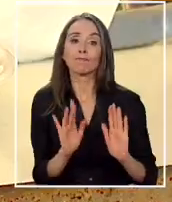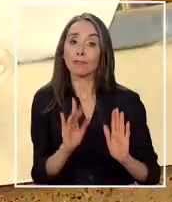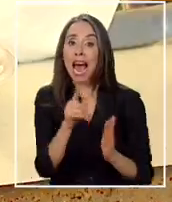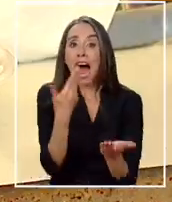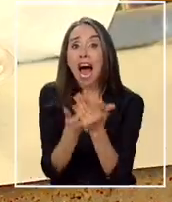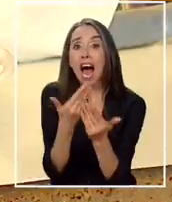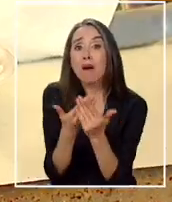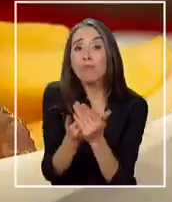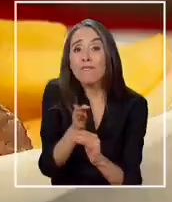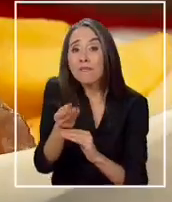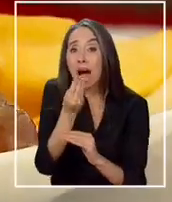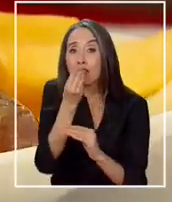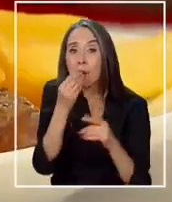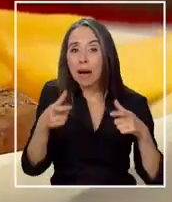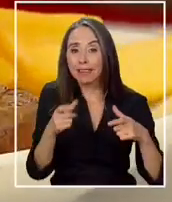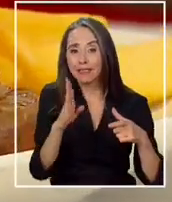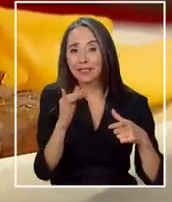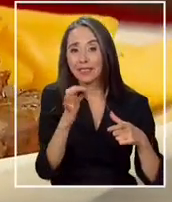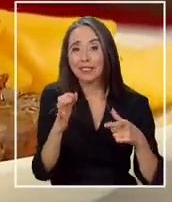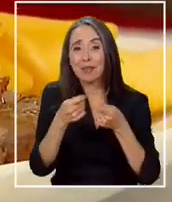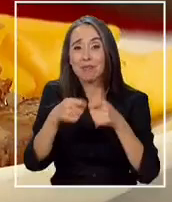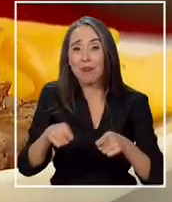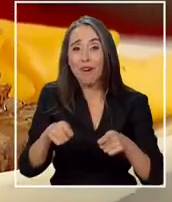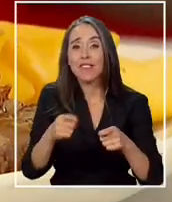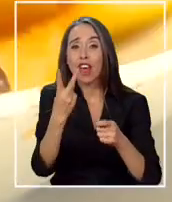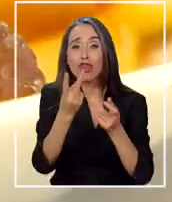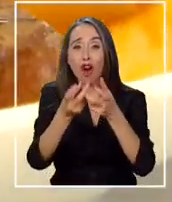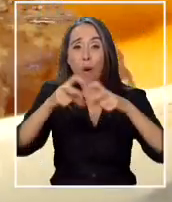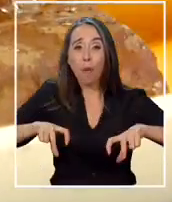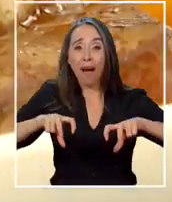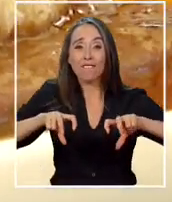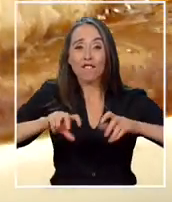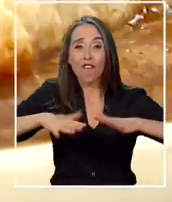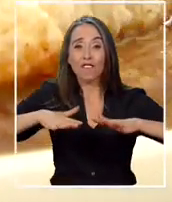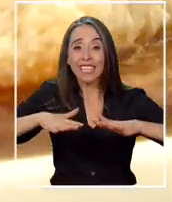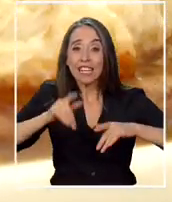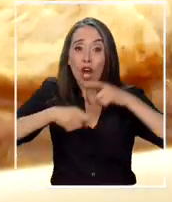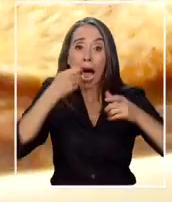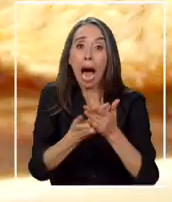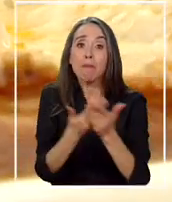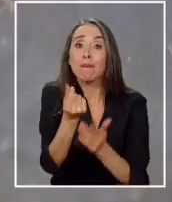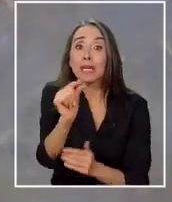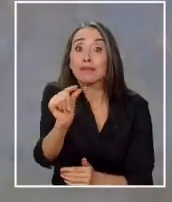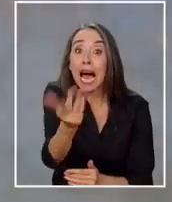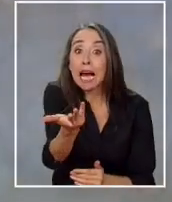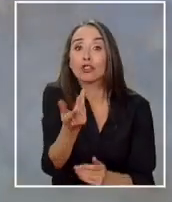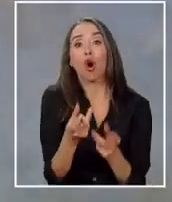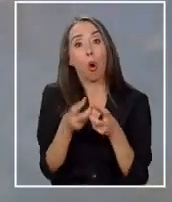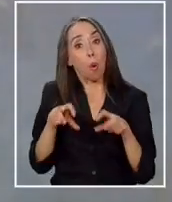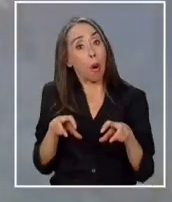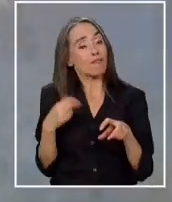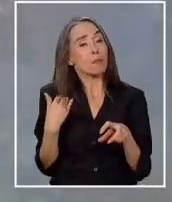Aproveche mientras de ir a comerse un bife a lo pobre con esos buenos dos huevos fritos, porque como chilenos sabemos que el huevo,